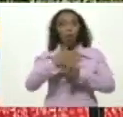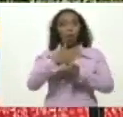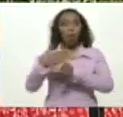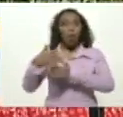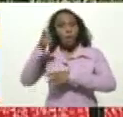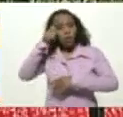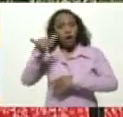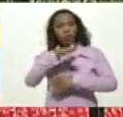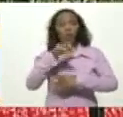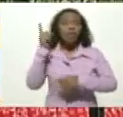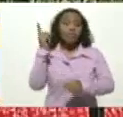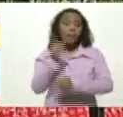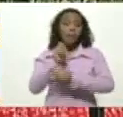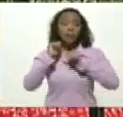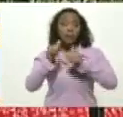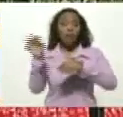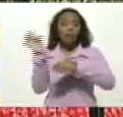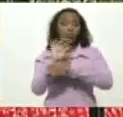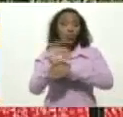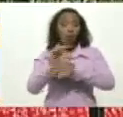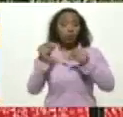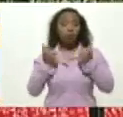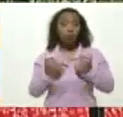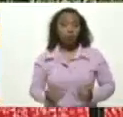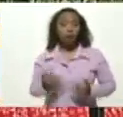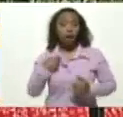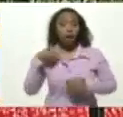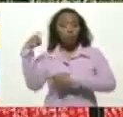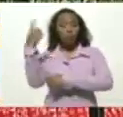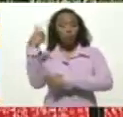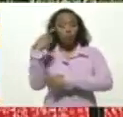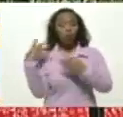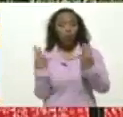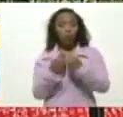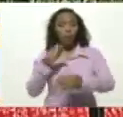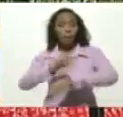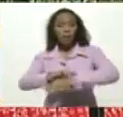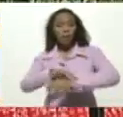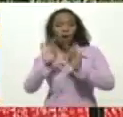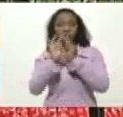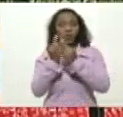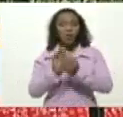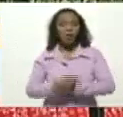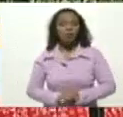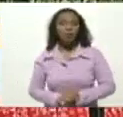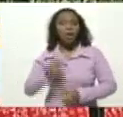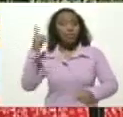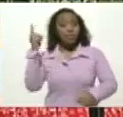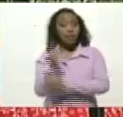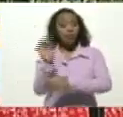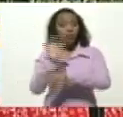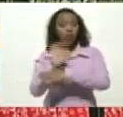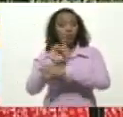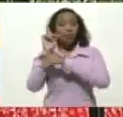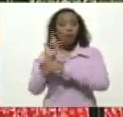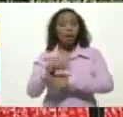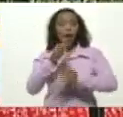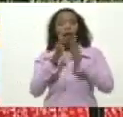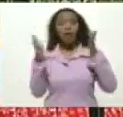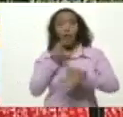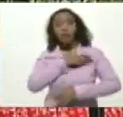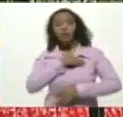pueblo, y deben empezar a funcionar inmediatamente el ambulatorio con el médico de familia. Debe empezar a funcionar la gran misión